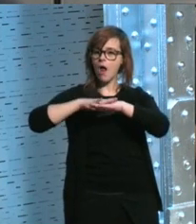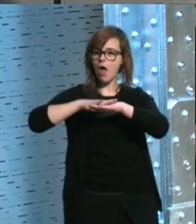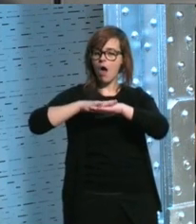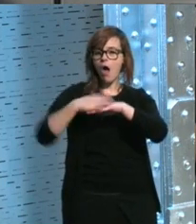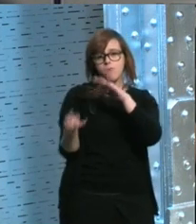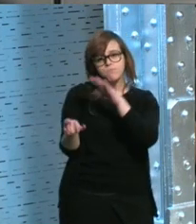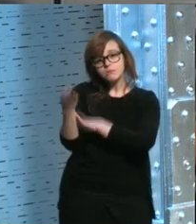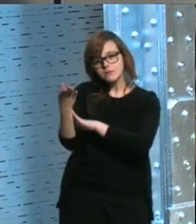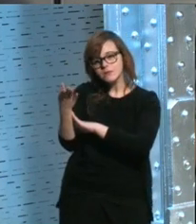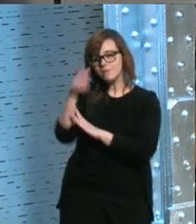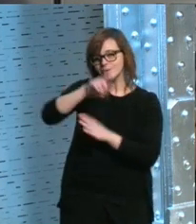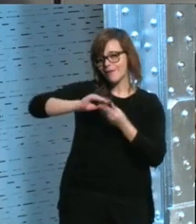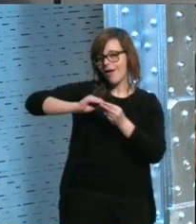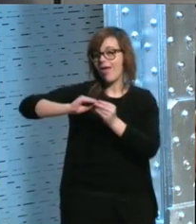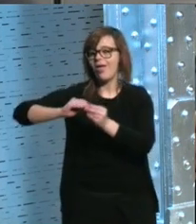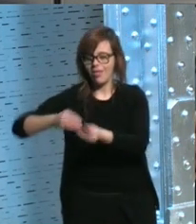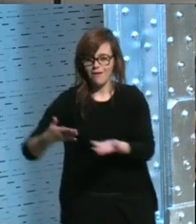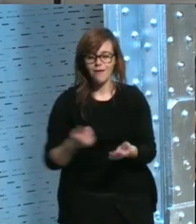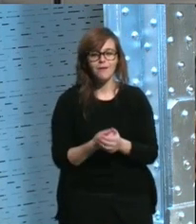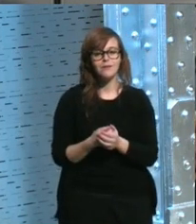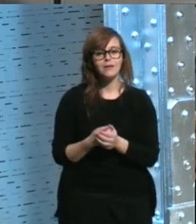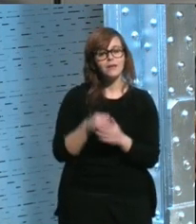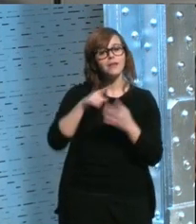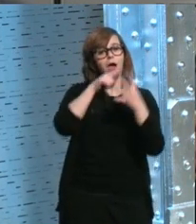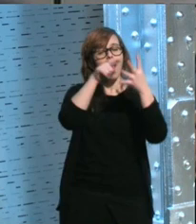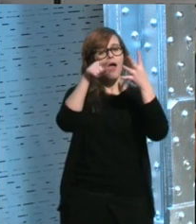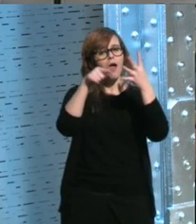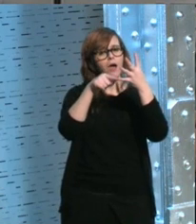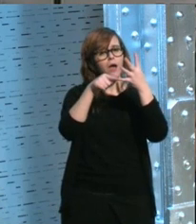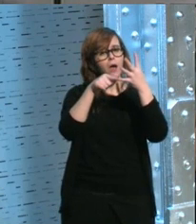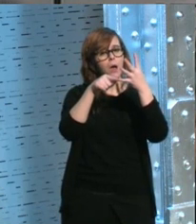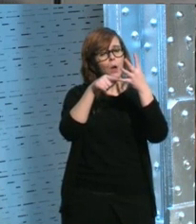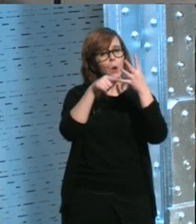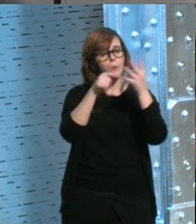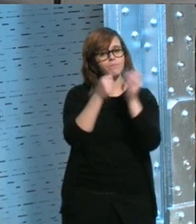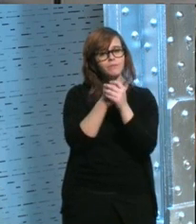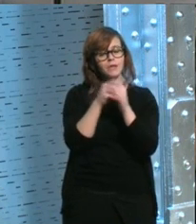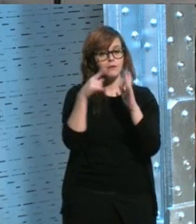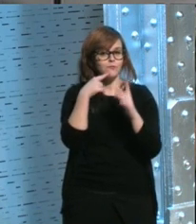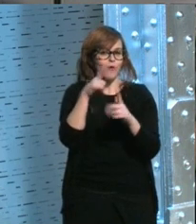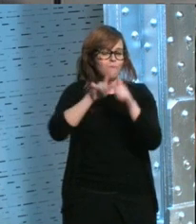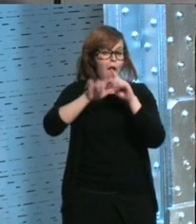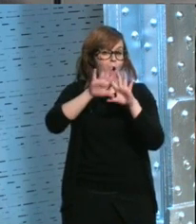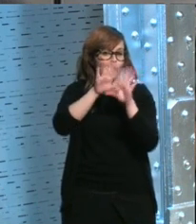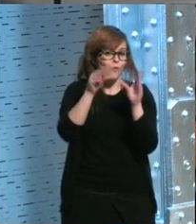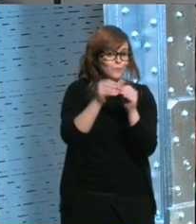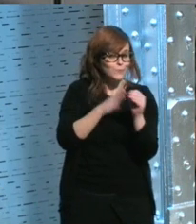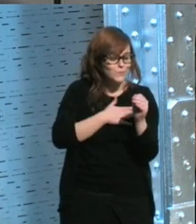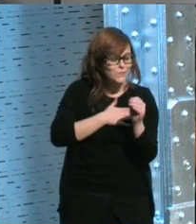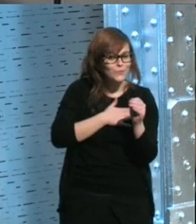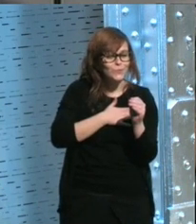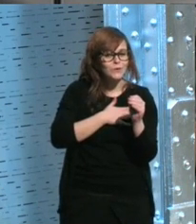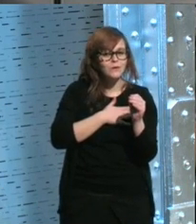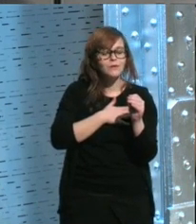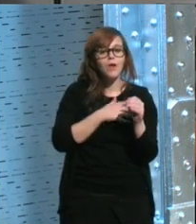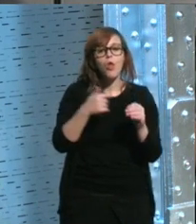la gente va a seguir innovando. Y el último punto, que es la conclusión de mi viaje, es que yo